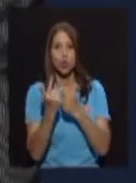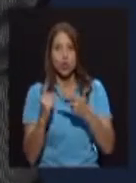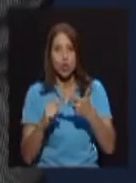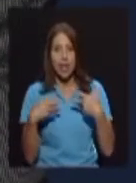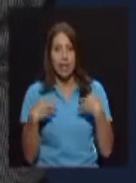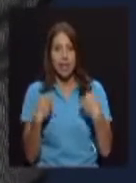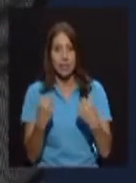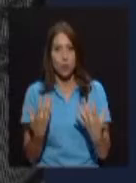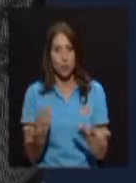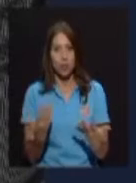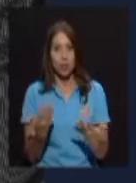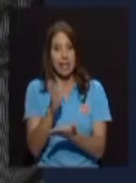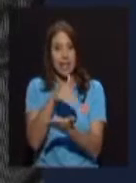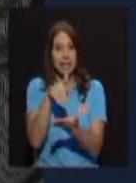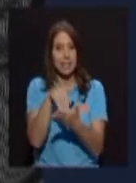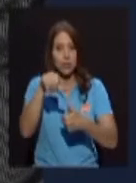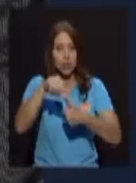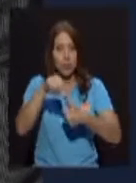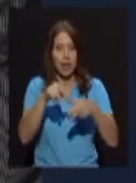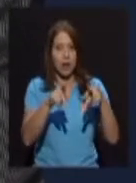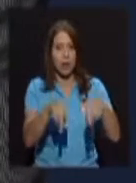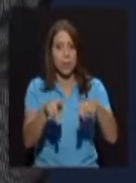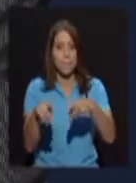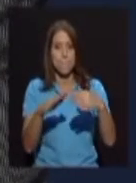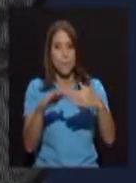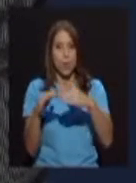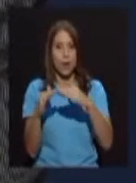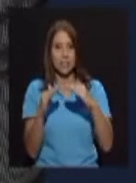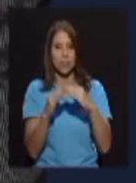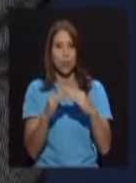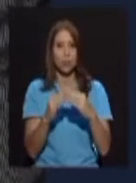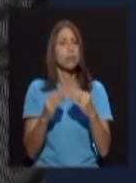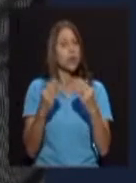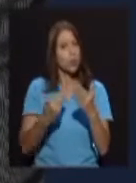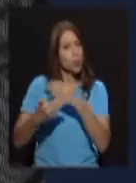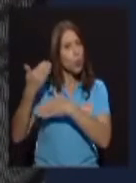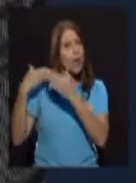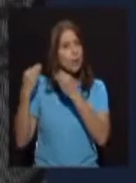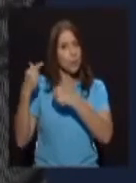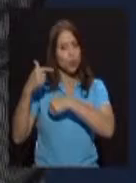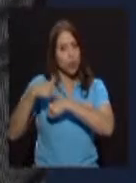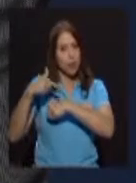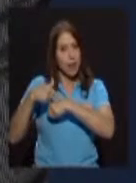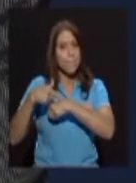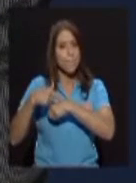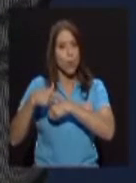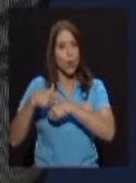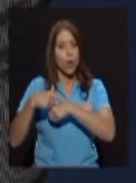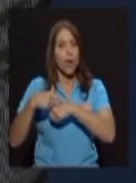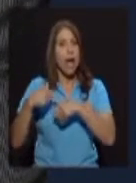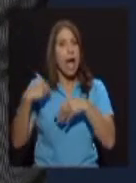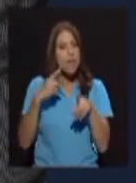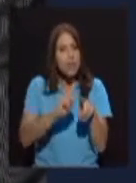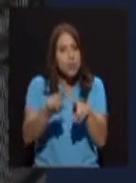salud, y en el Centro Centroamericano de Población durante mucho tiempo ha habido una serie